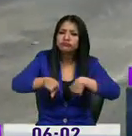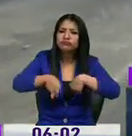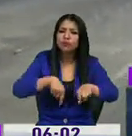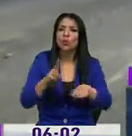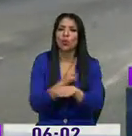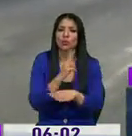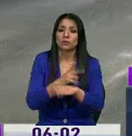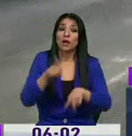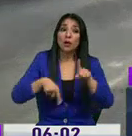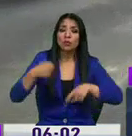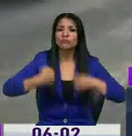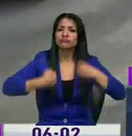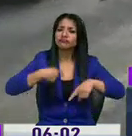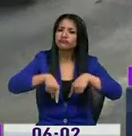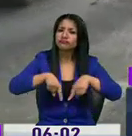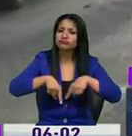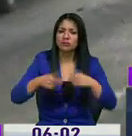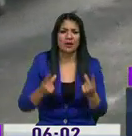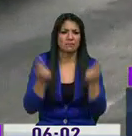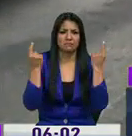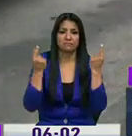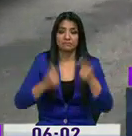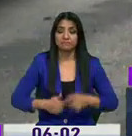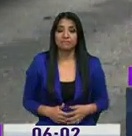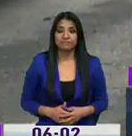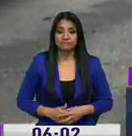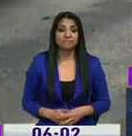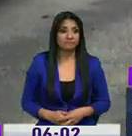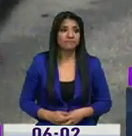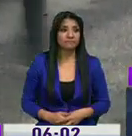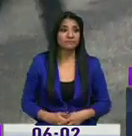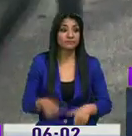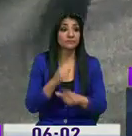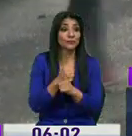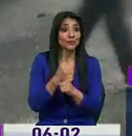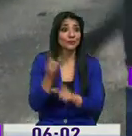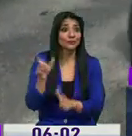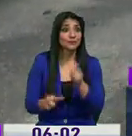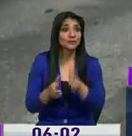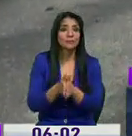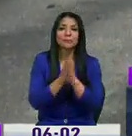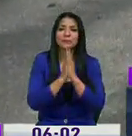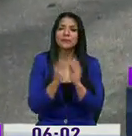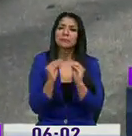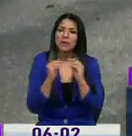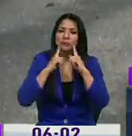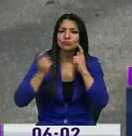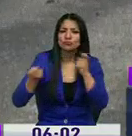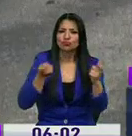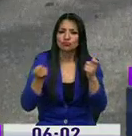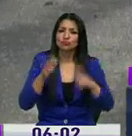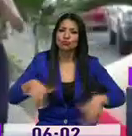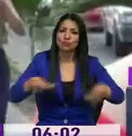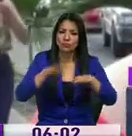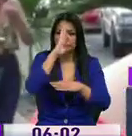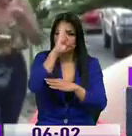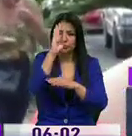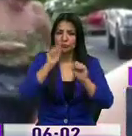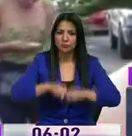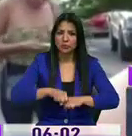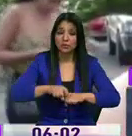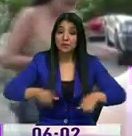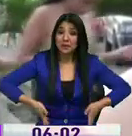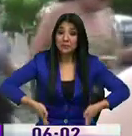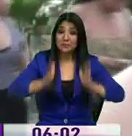conductores circulan a grandes velocidades por lo que pidieron que se dé un mayor control por parte de la policía es muy